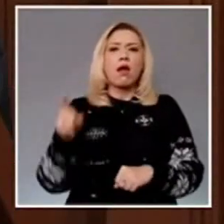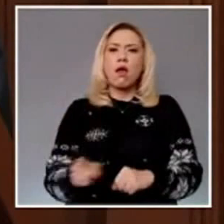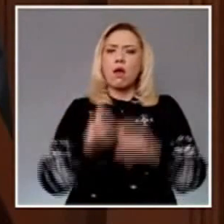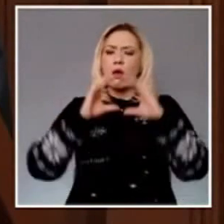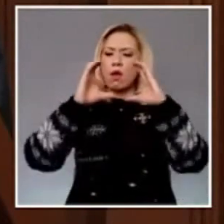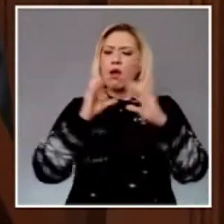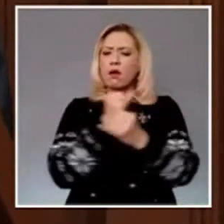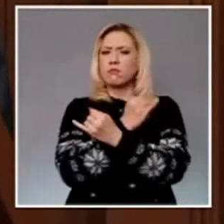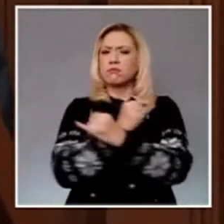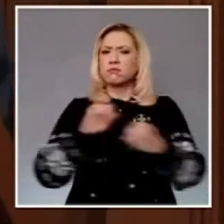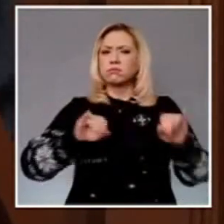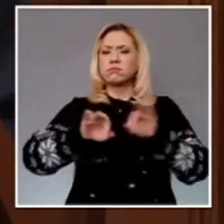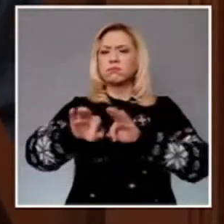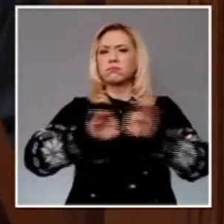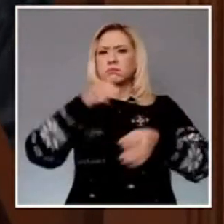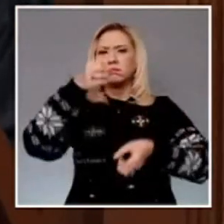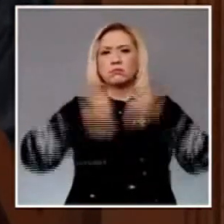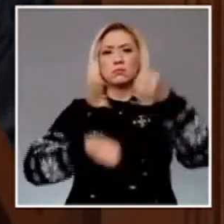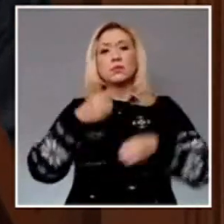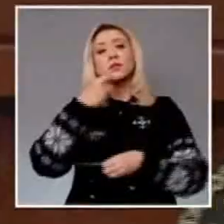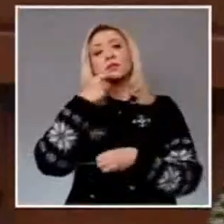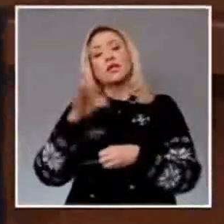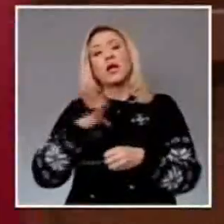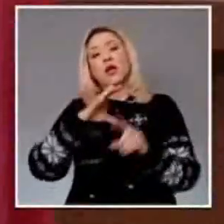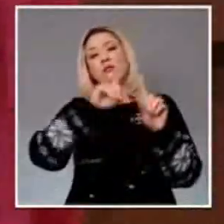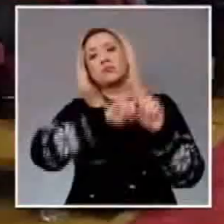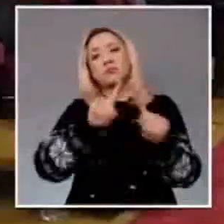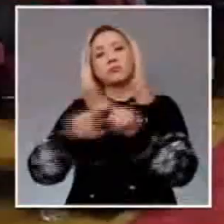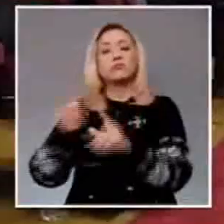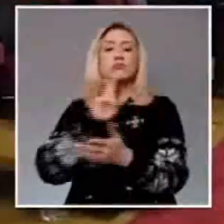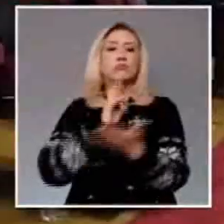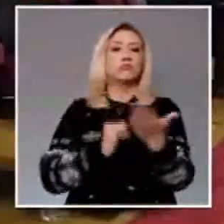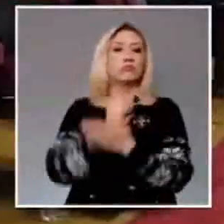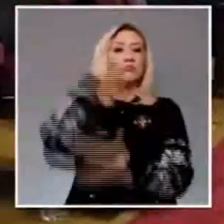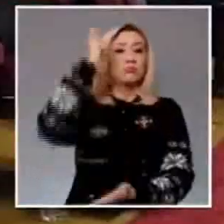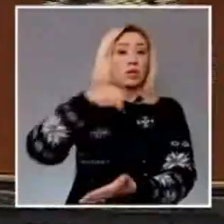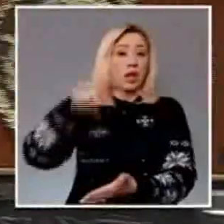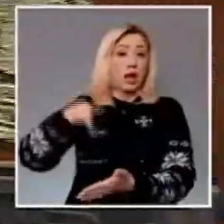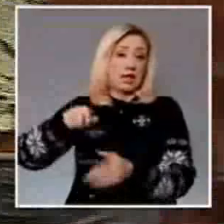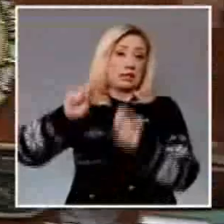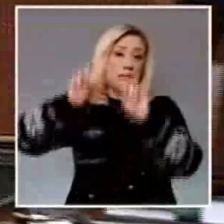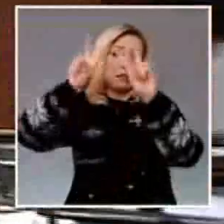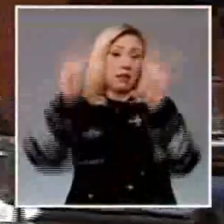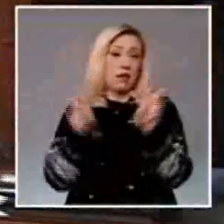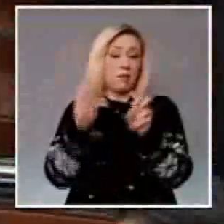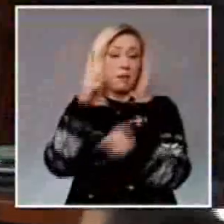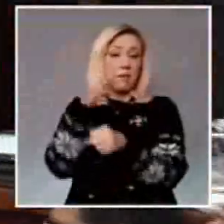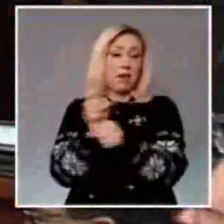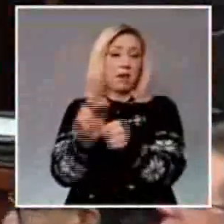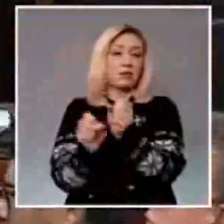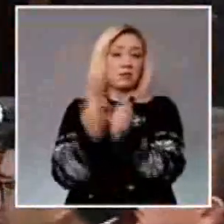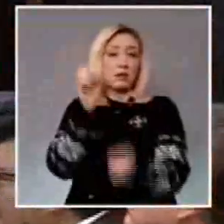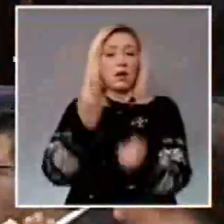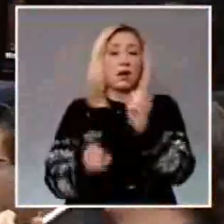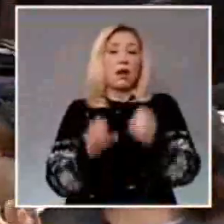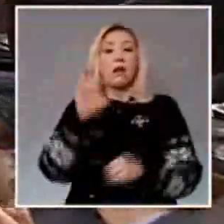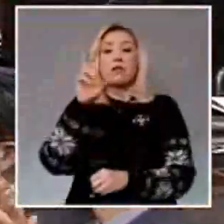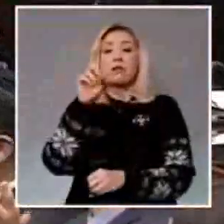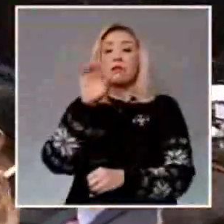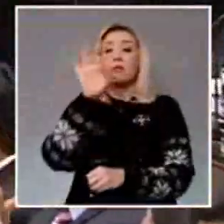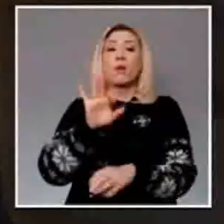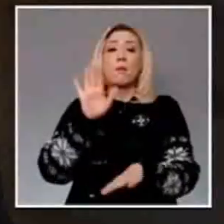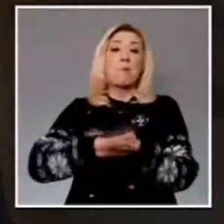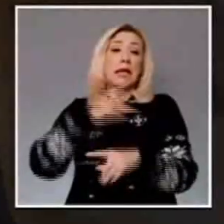ministro destacó diferentes sentencias que ha emitido la primera sala de la Corte y que este año se incrementó en 30% los asuntos que